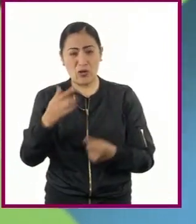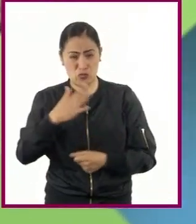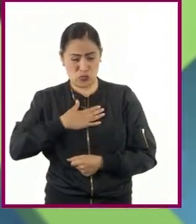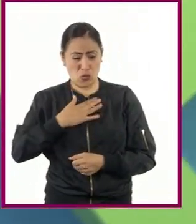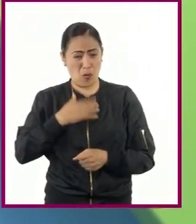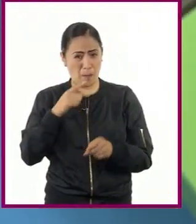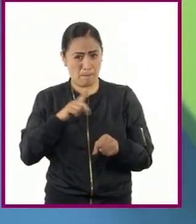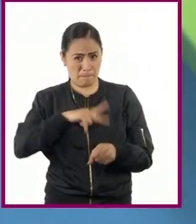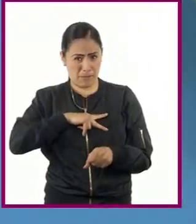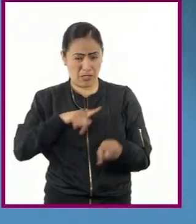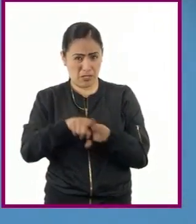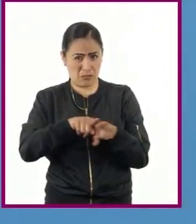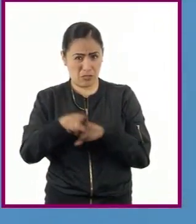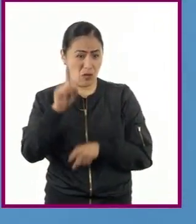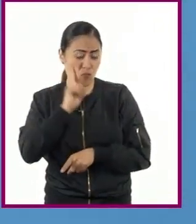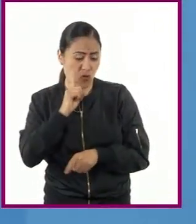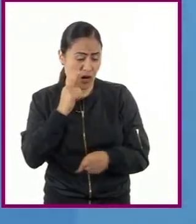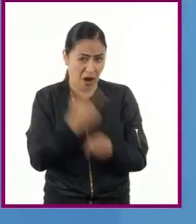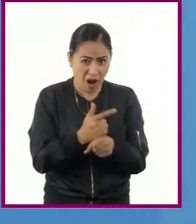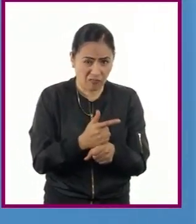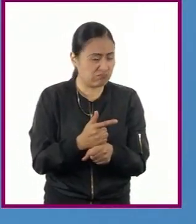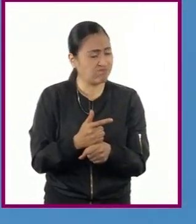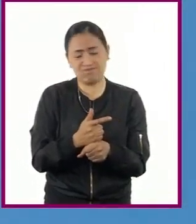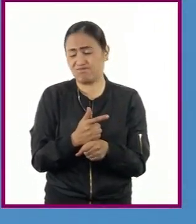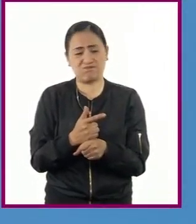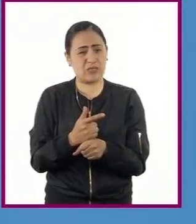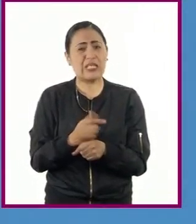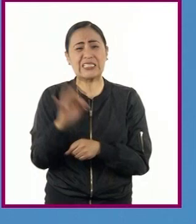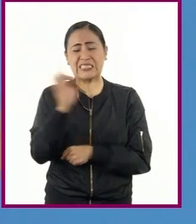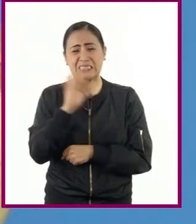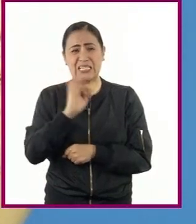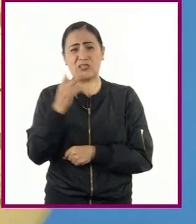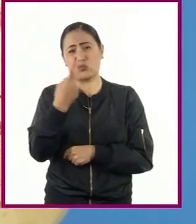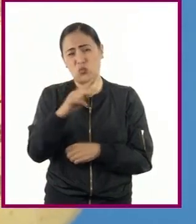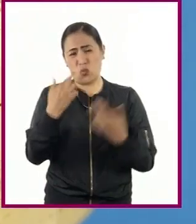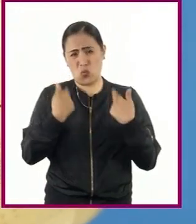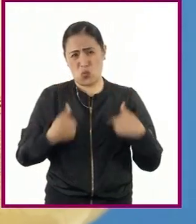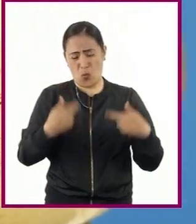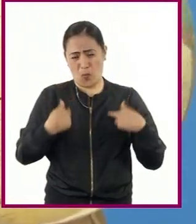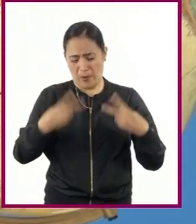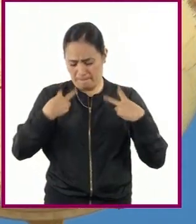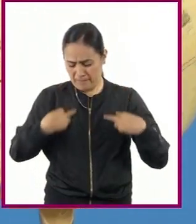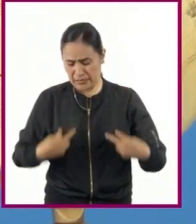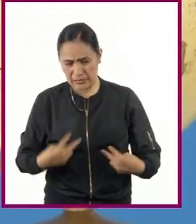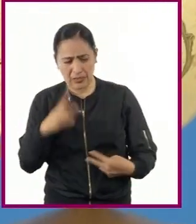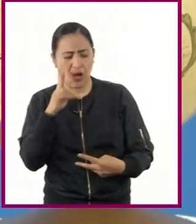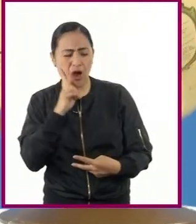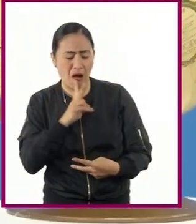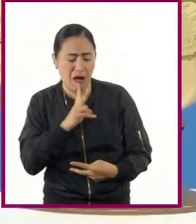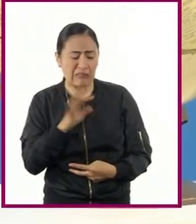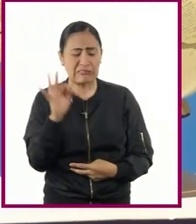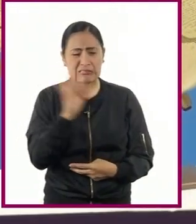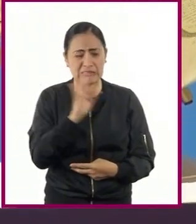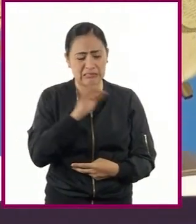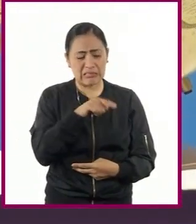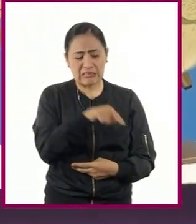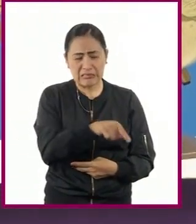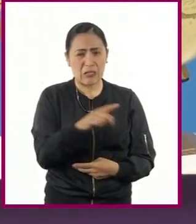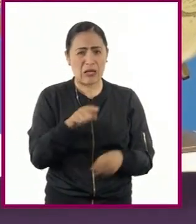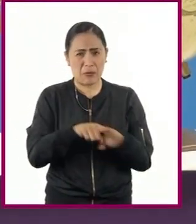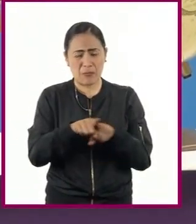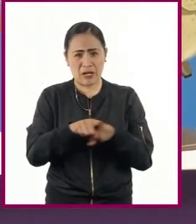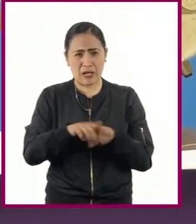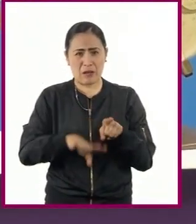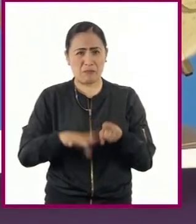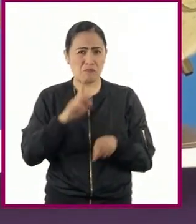hermana. Me pareció reconocer un trocito de su vestido. Me pareció que era suyo. Mi abuelo me